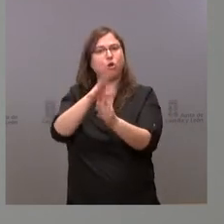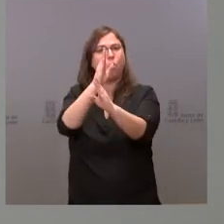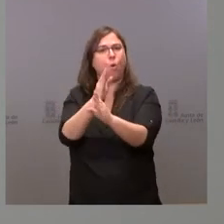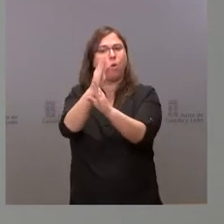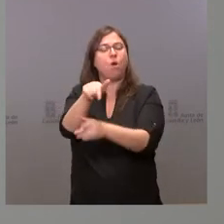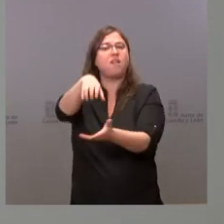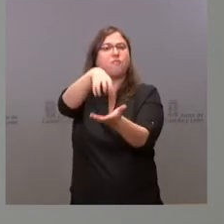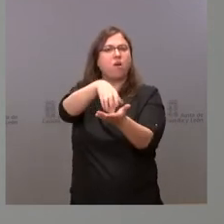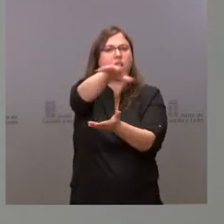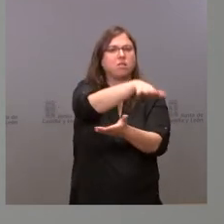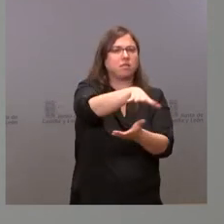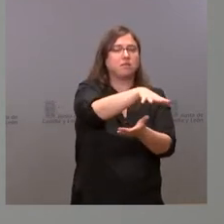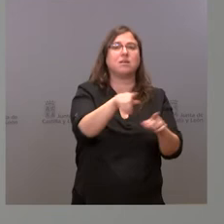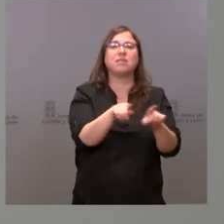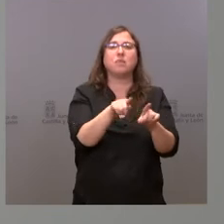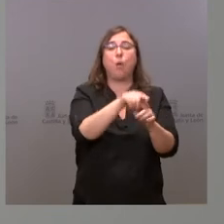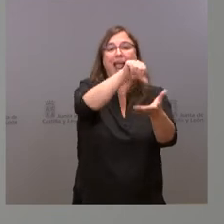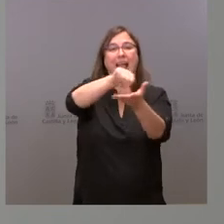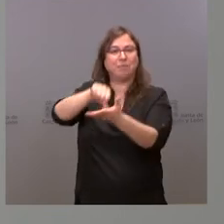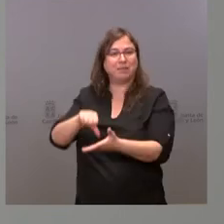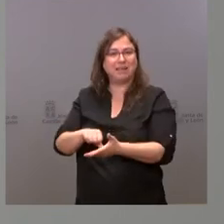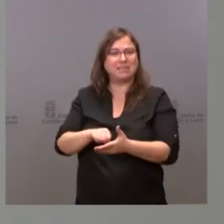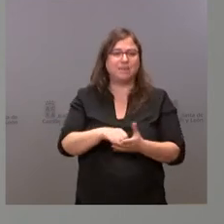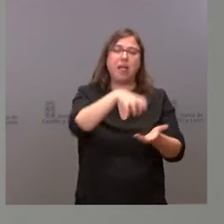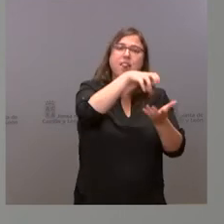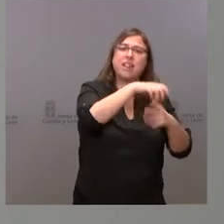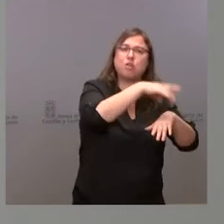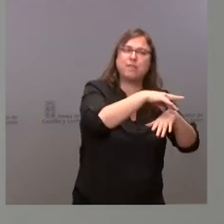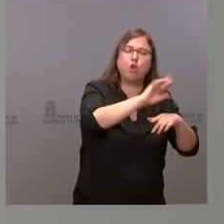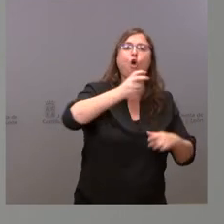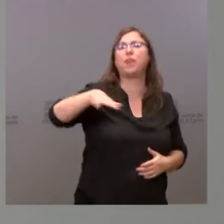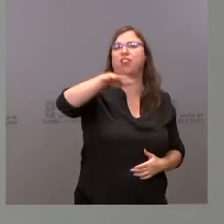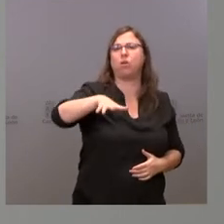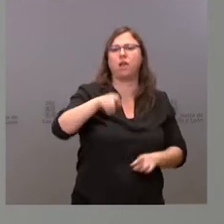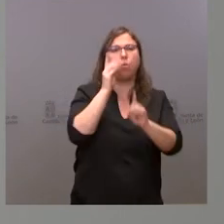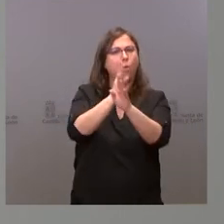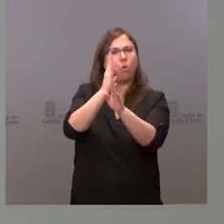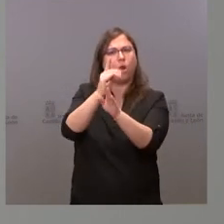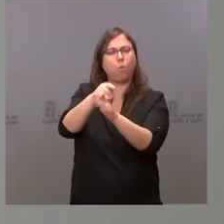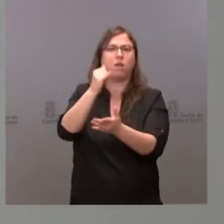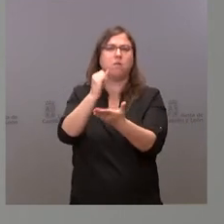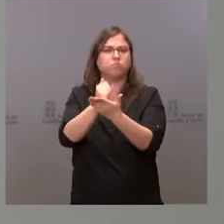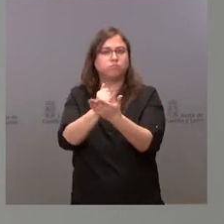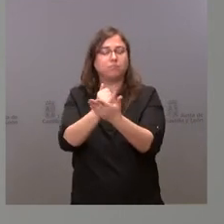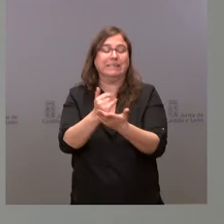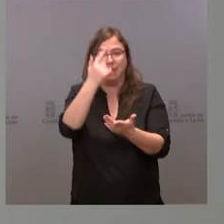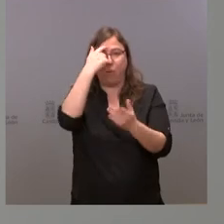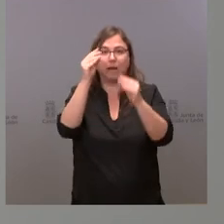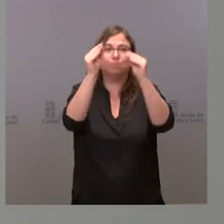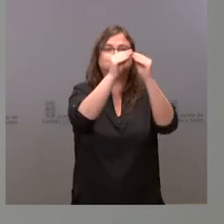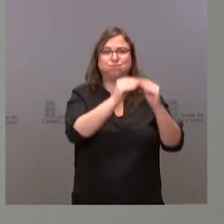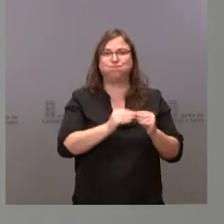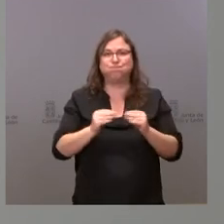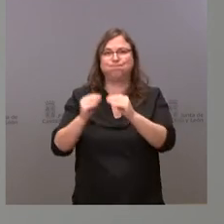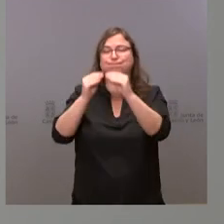las en todas las capitales de provincia y puntos móviles evidentemente no vamos sincrónicamente me consta que en zamora